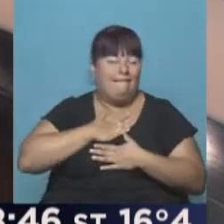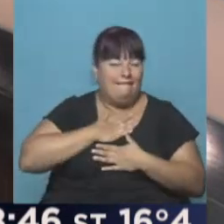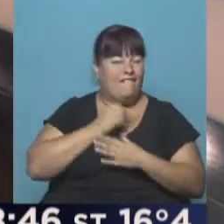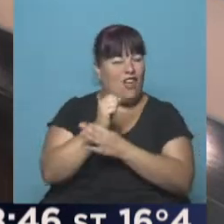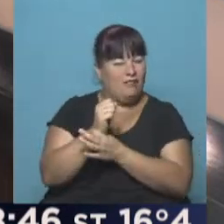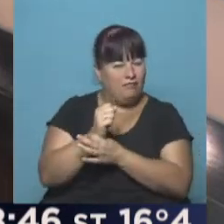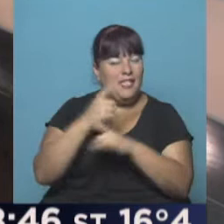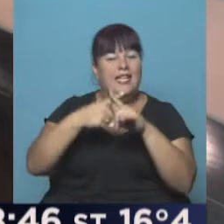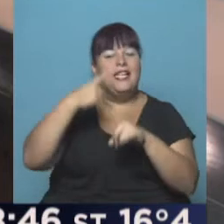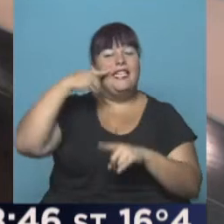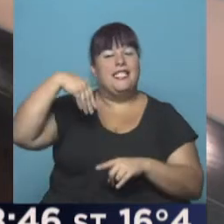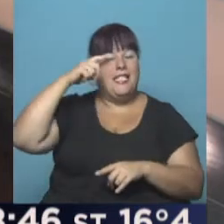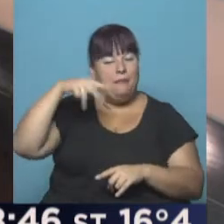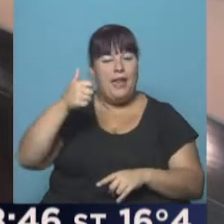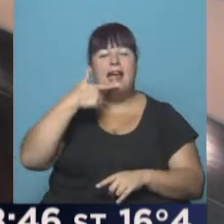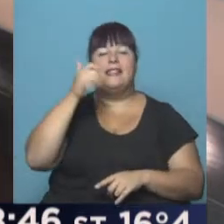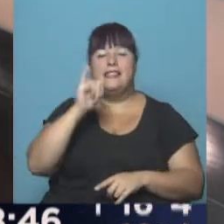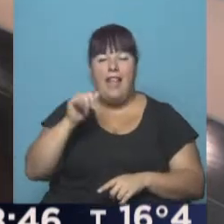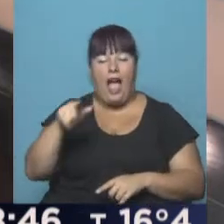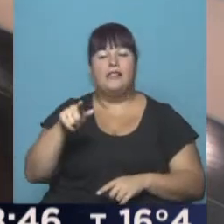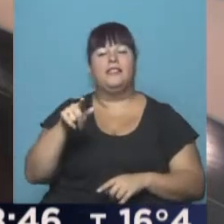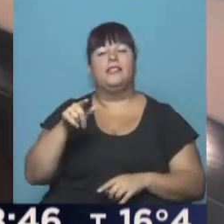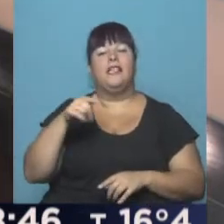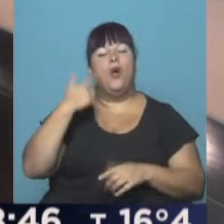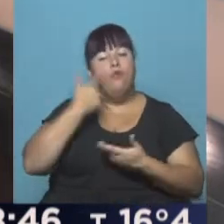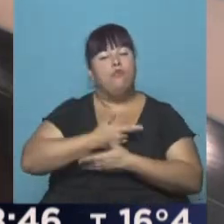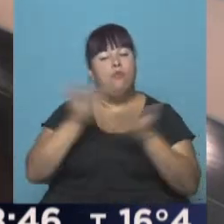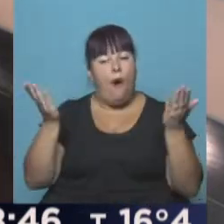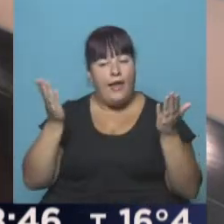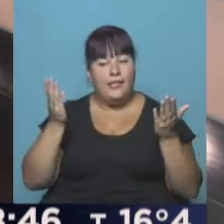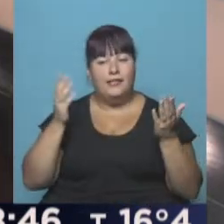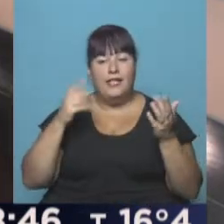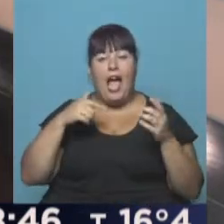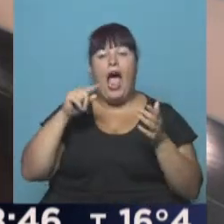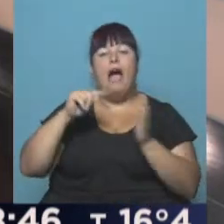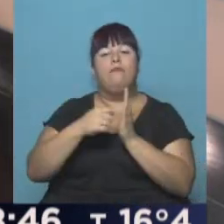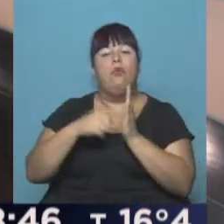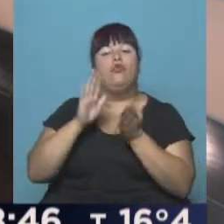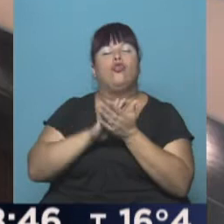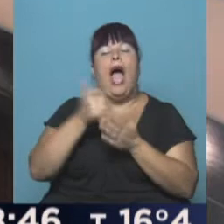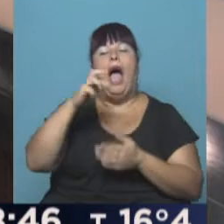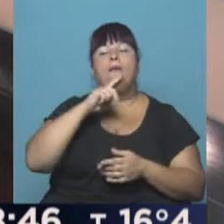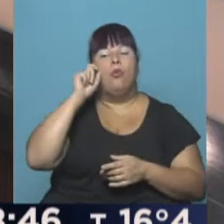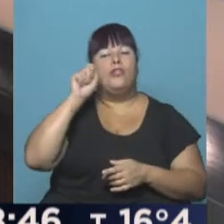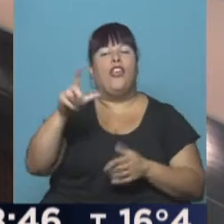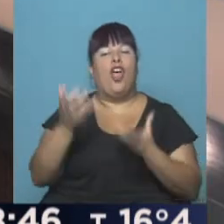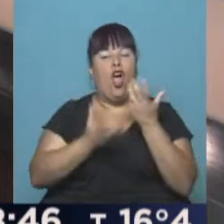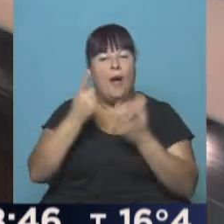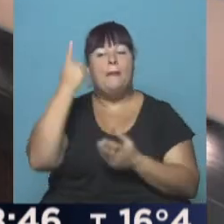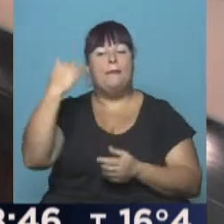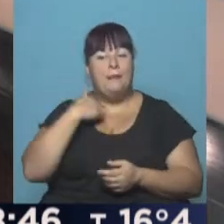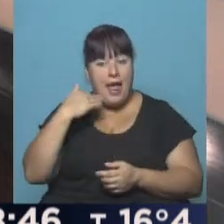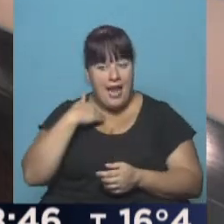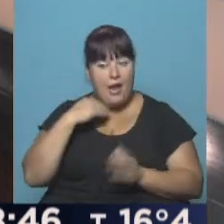y talentosas es Ximena Sáenz, quien está publicando Apuntes de Cocina, su primer libro que